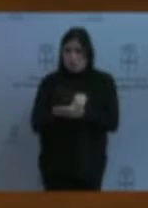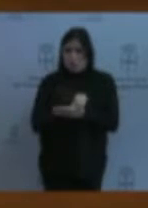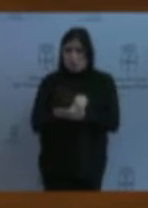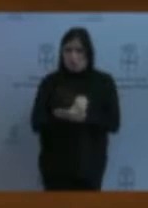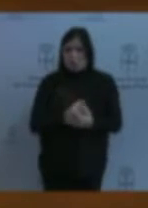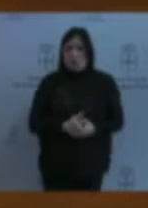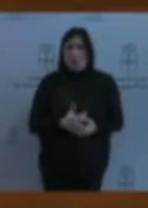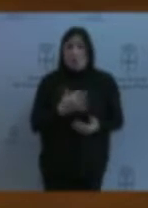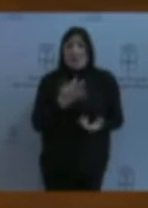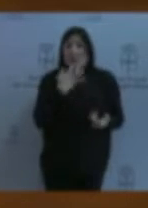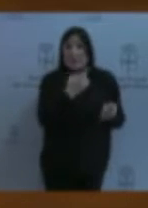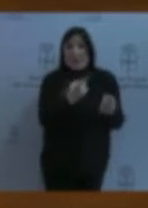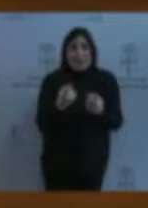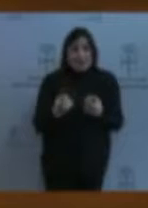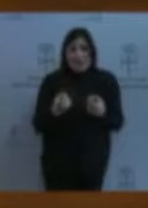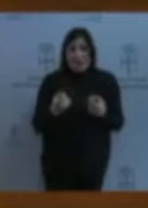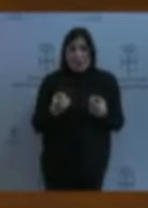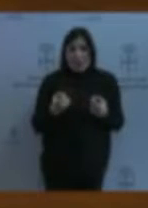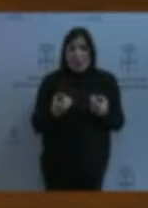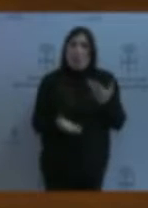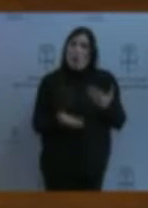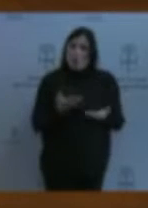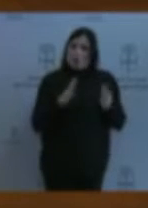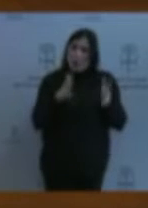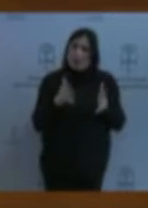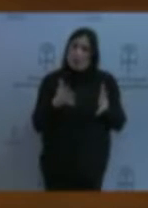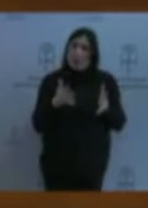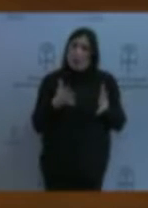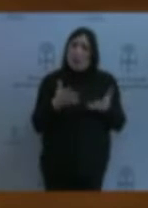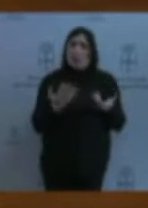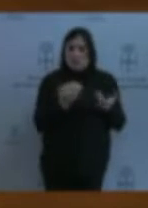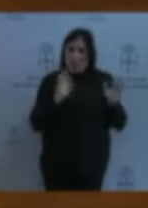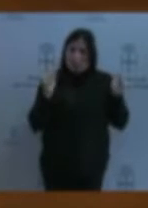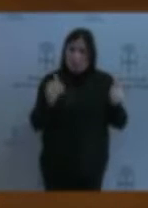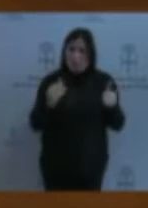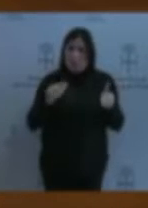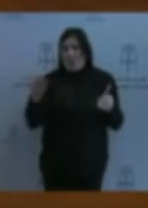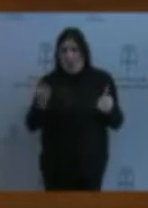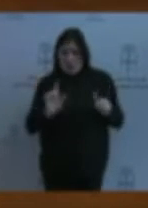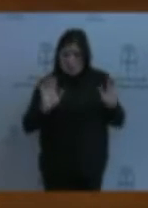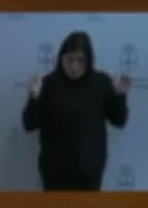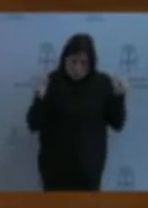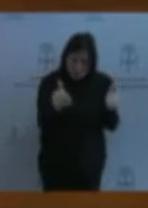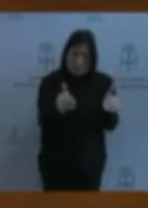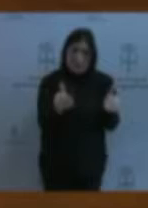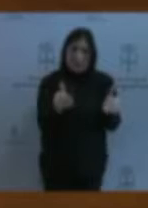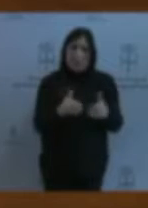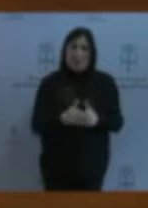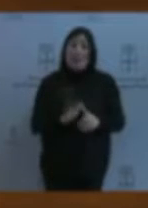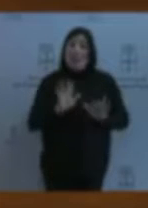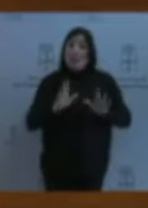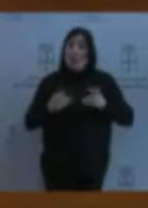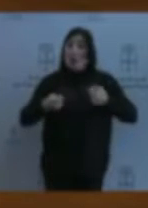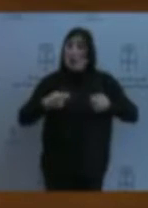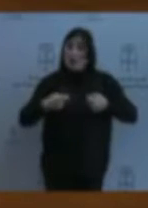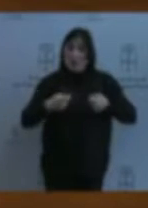de justicia atender que quede fuera de la misma. Pero la coordinación que usted a